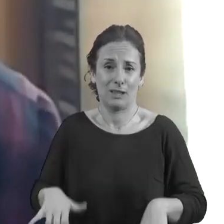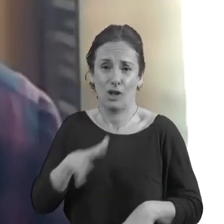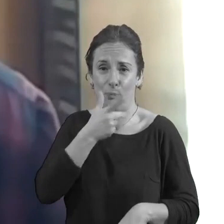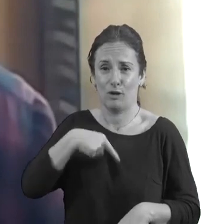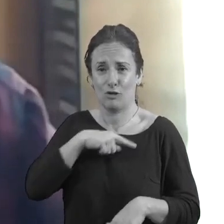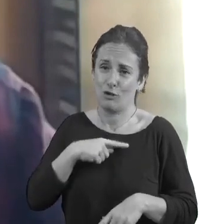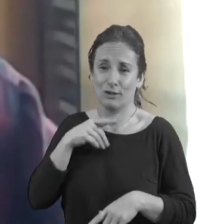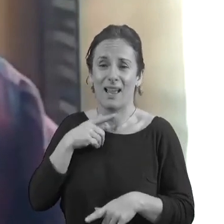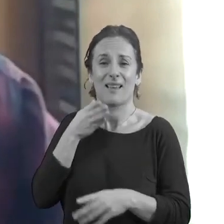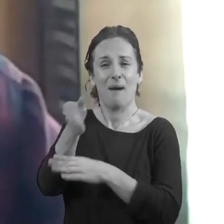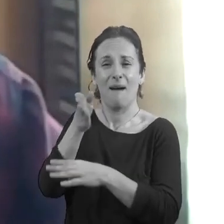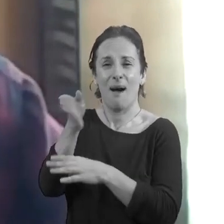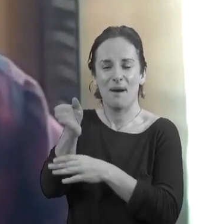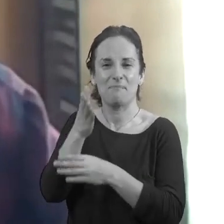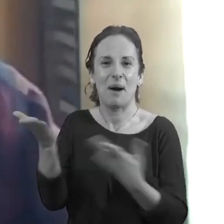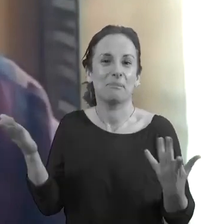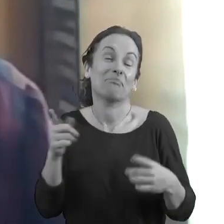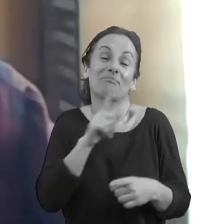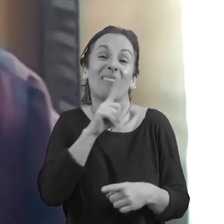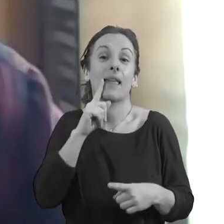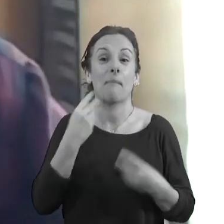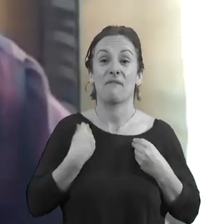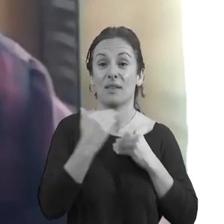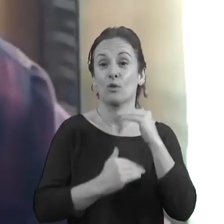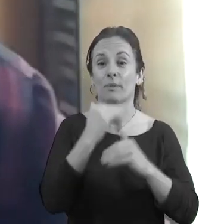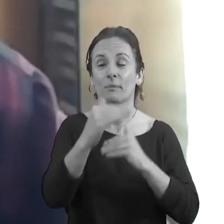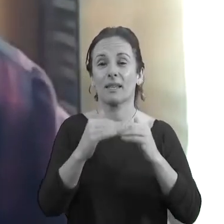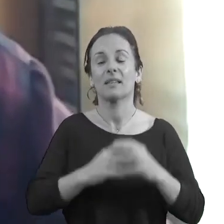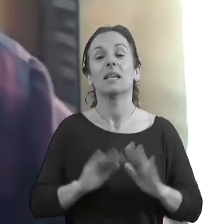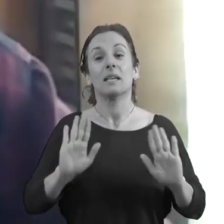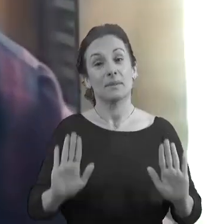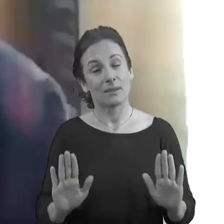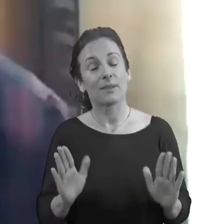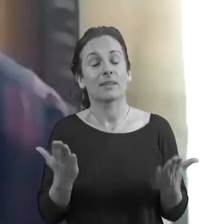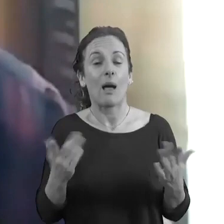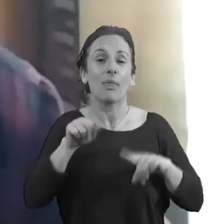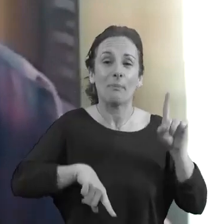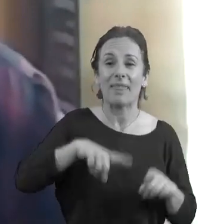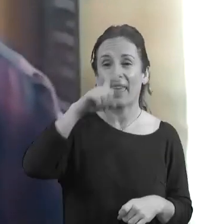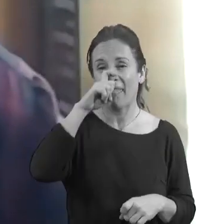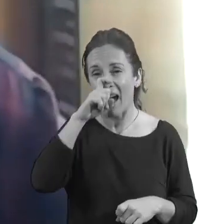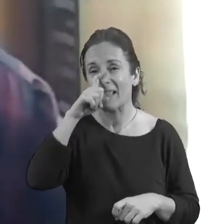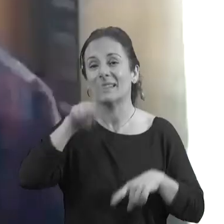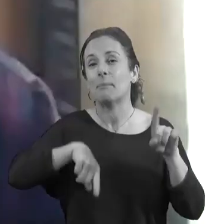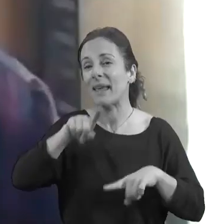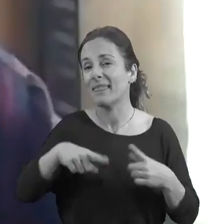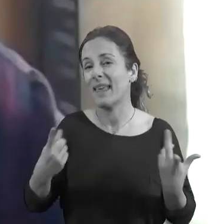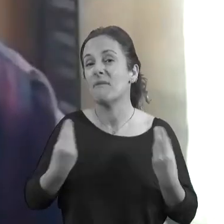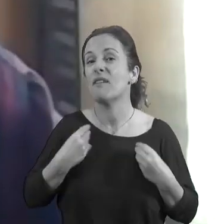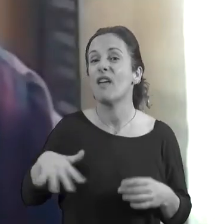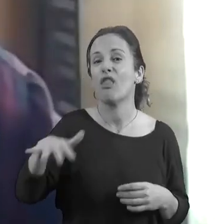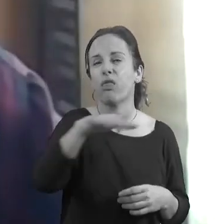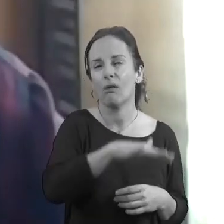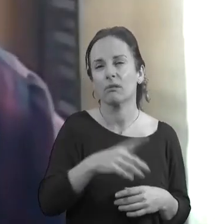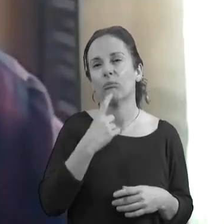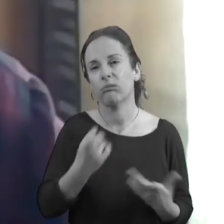de supervivencia, ¿no? Pero es cierto que esto, por ejemplo, con la edad o depende de dónde vivas, pues se hace